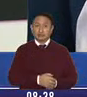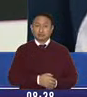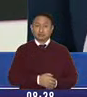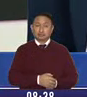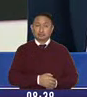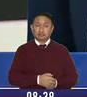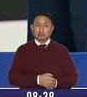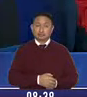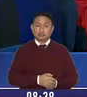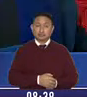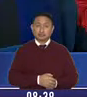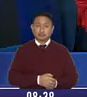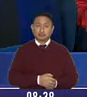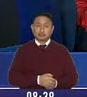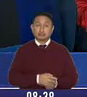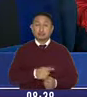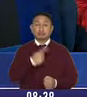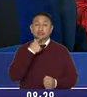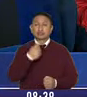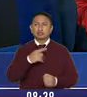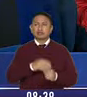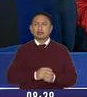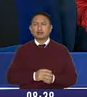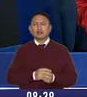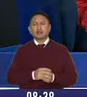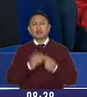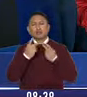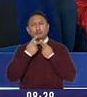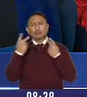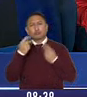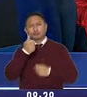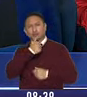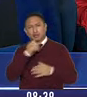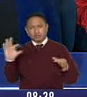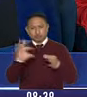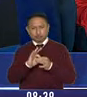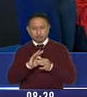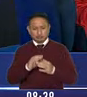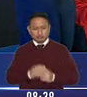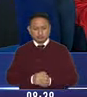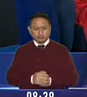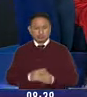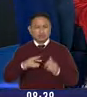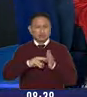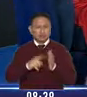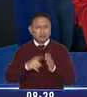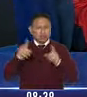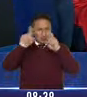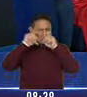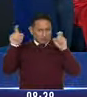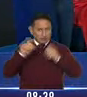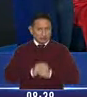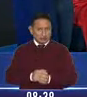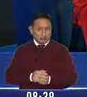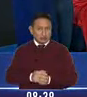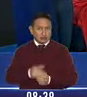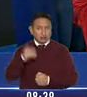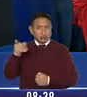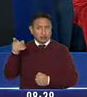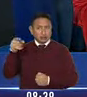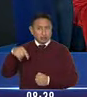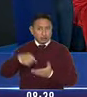de nuestros pichinchanos. Al usted hablarme de alianzas públicas y privadas, esto no implica que la empresa privada, precisamente a quien se le otorgue